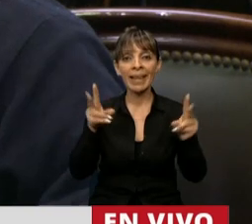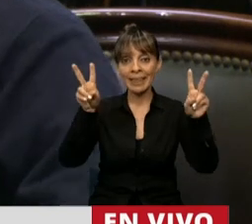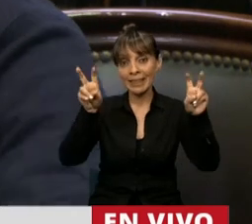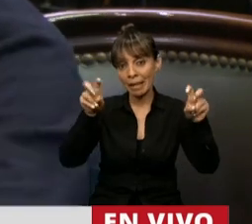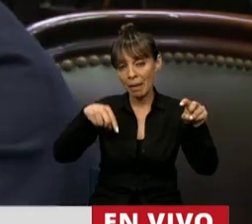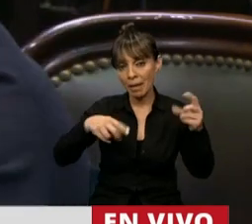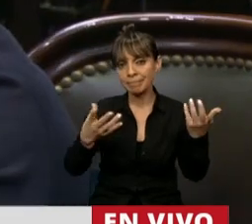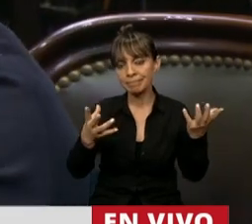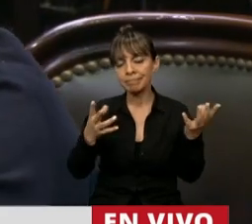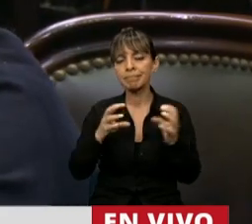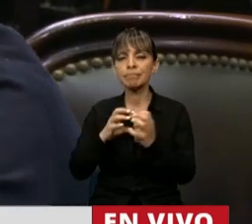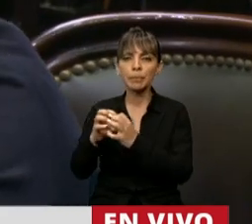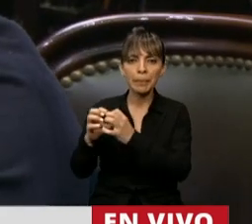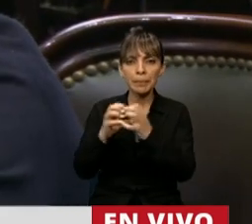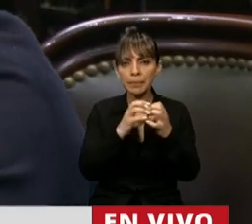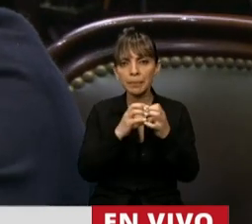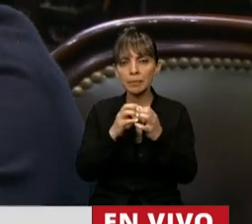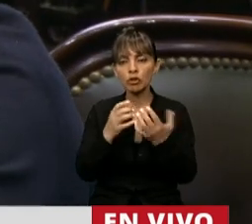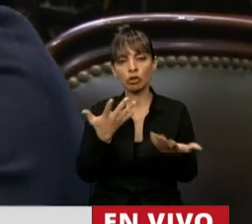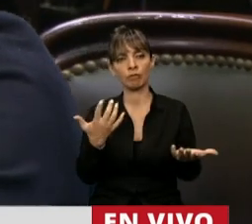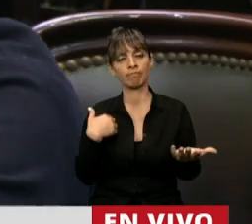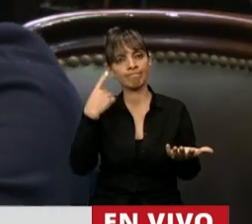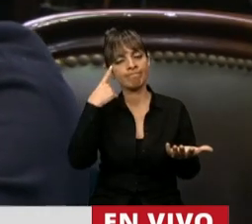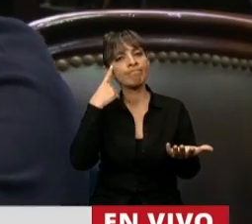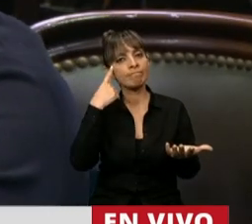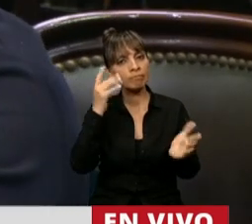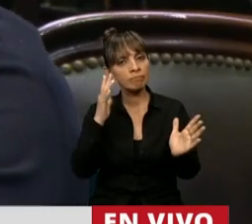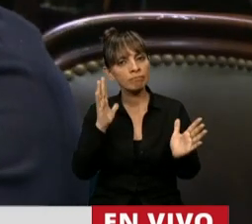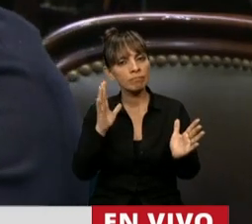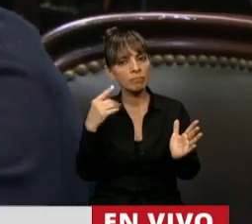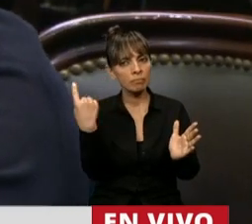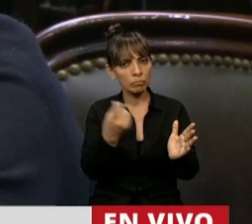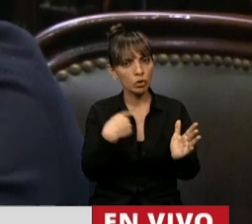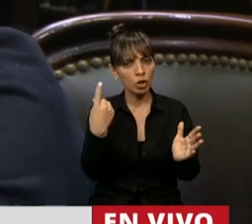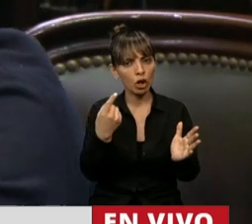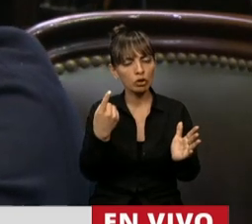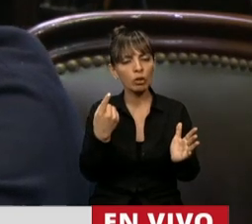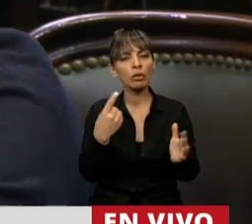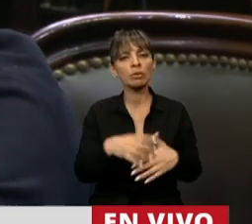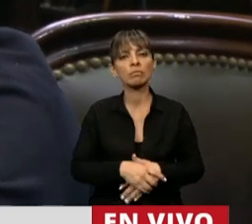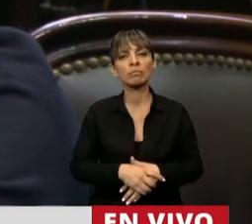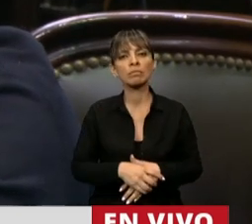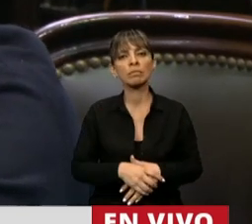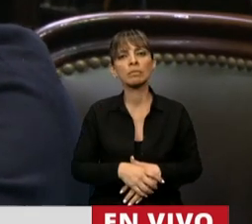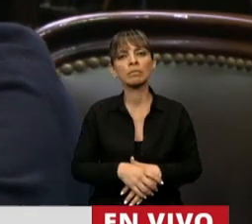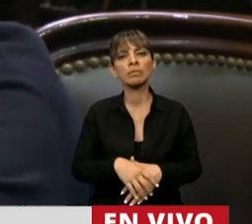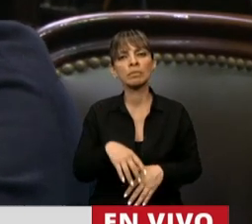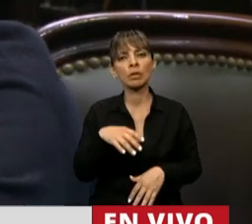estamos tratando, debo reconocer que muchos de nosotros lo venimos